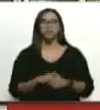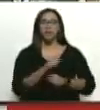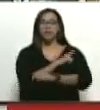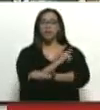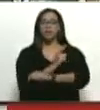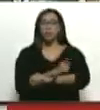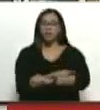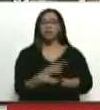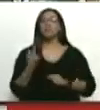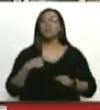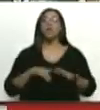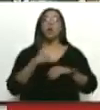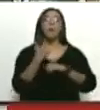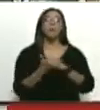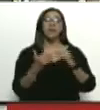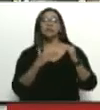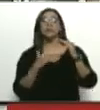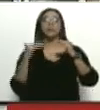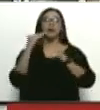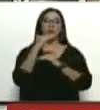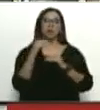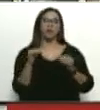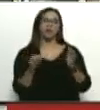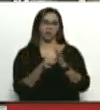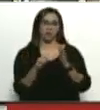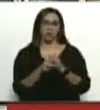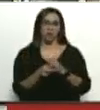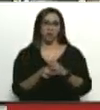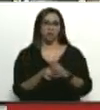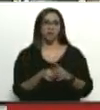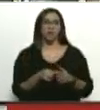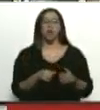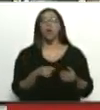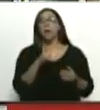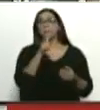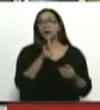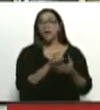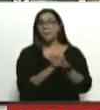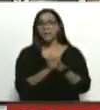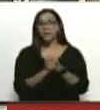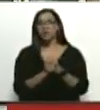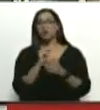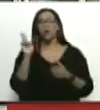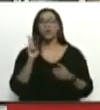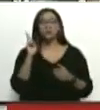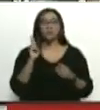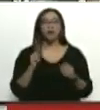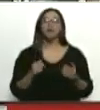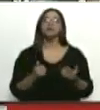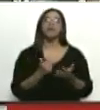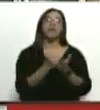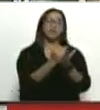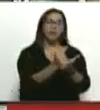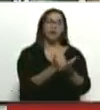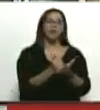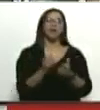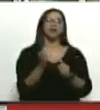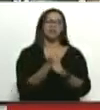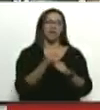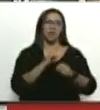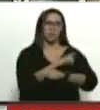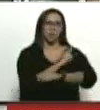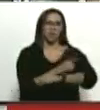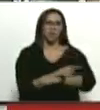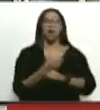del poder, tiene un plan superior, donde los dineros mal habidos son utilizados con fines de alcanzar el poder. ¿Por qué hay